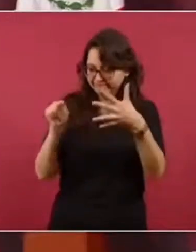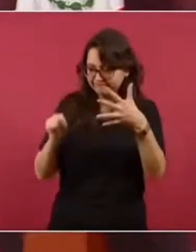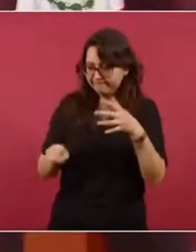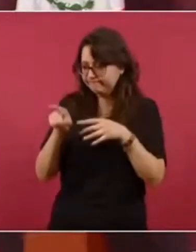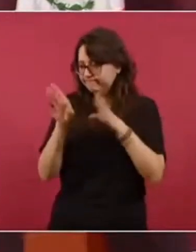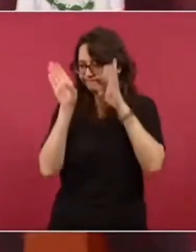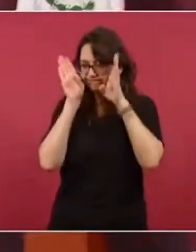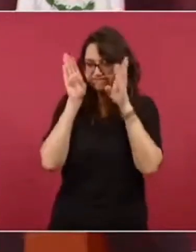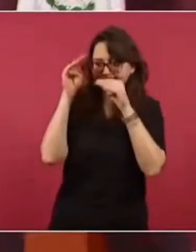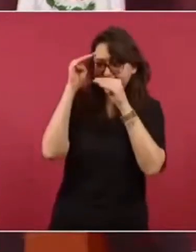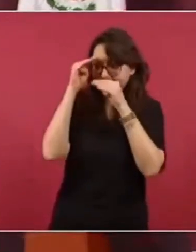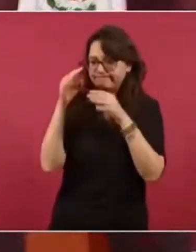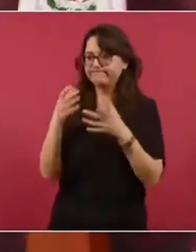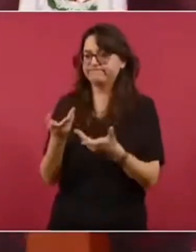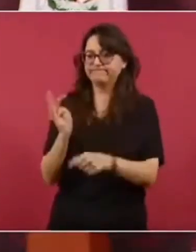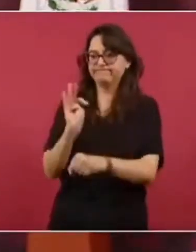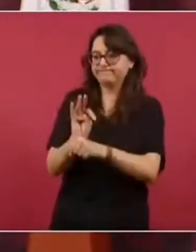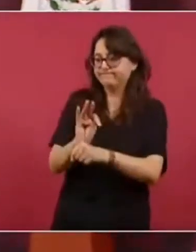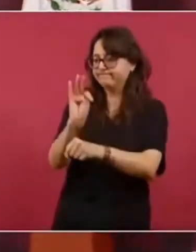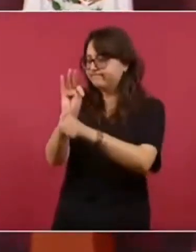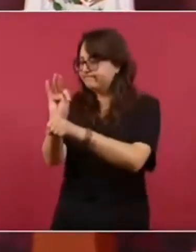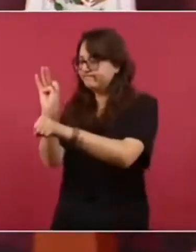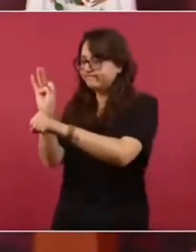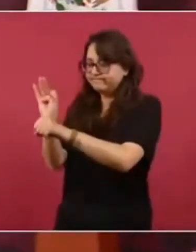mundo. Esa es su función.